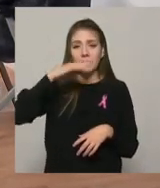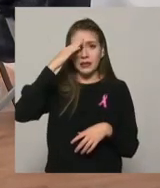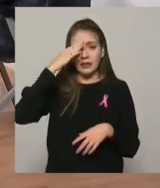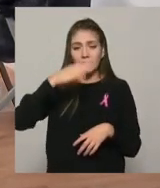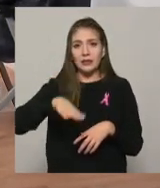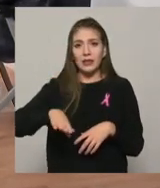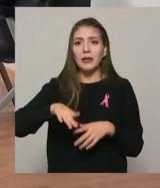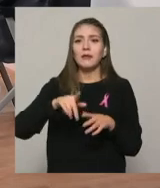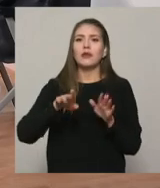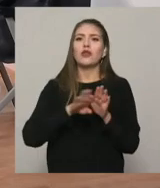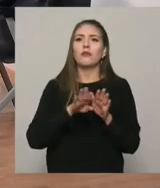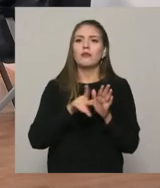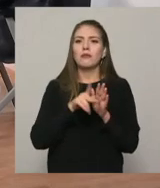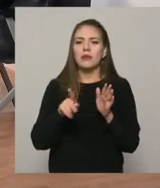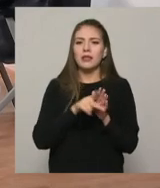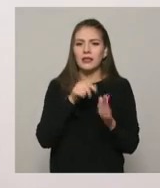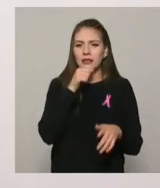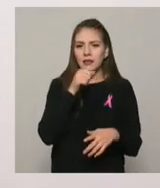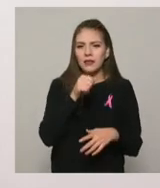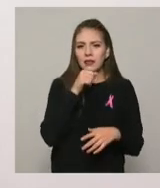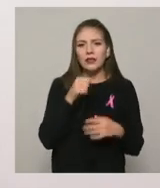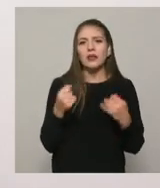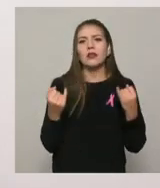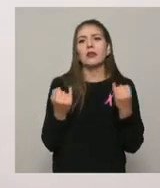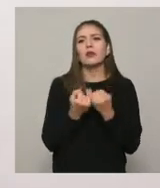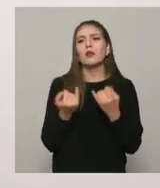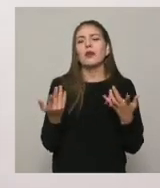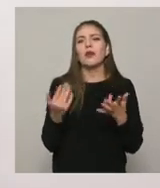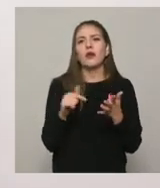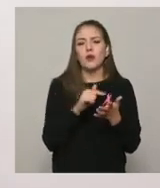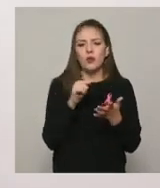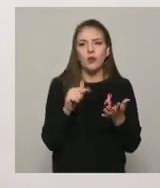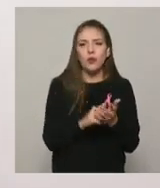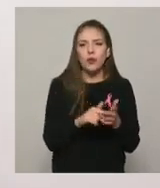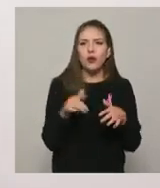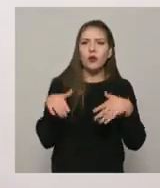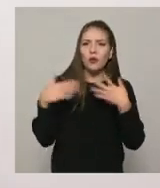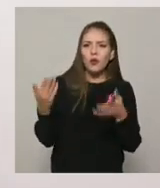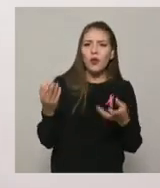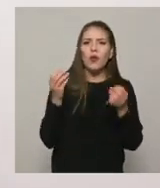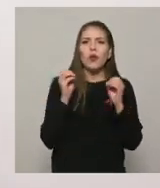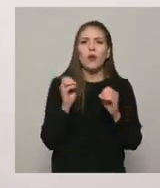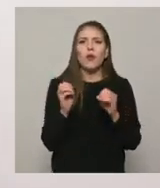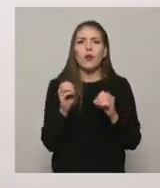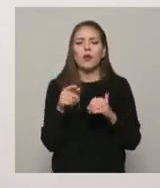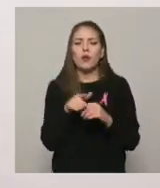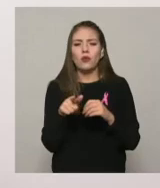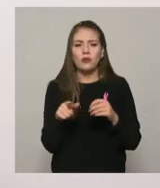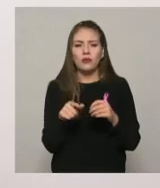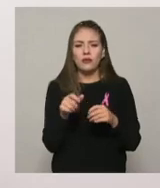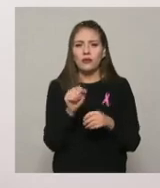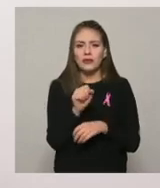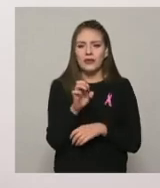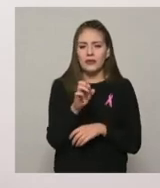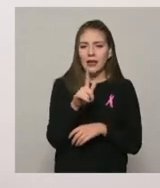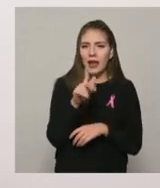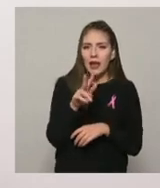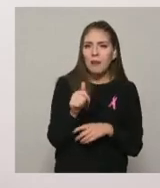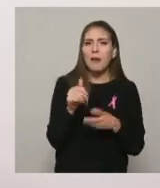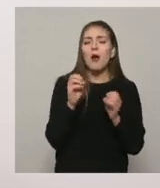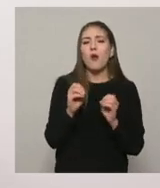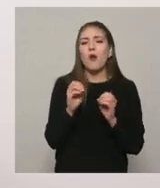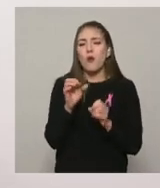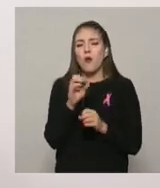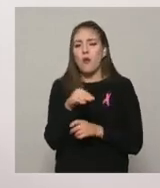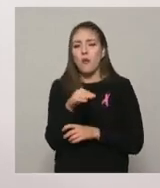tiene que ver con hallazgos, puede ser en espacio exterior, o en una pequeña molécula, o en la selva del Amazonas, pero siempre